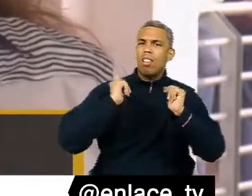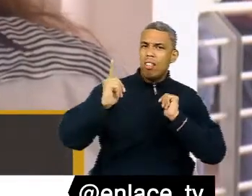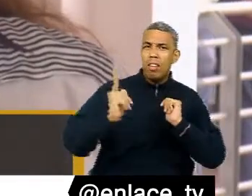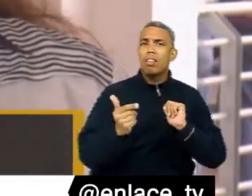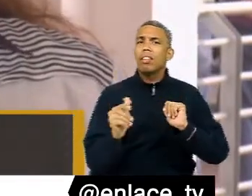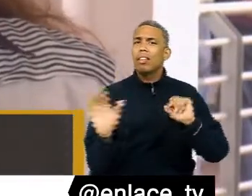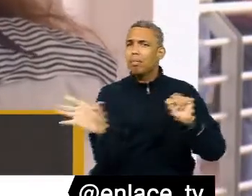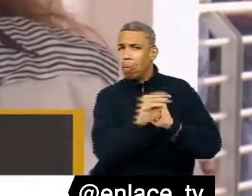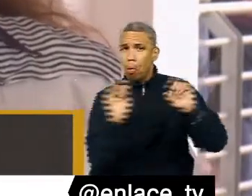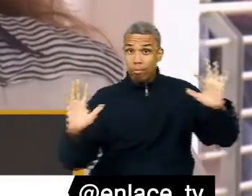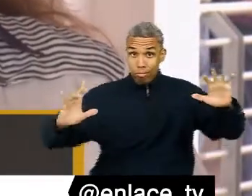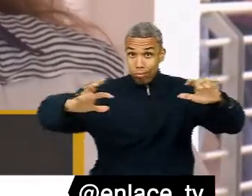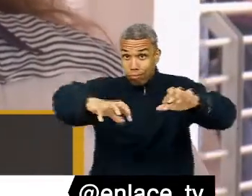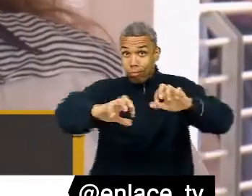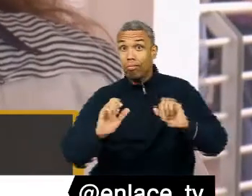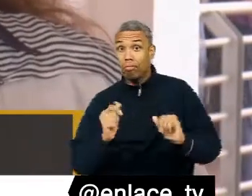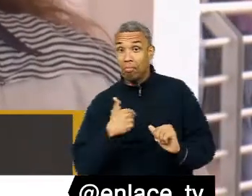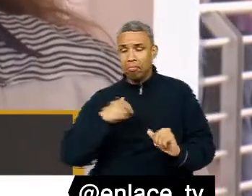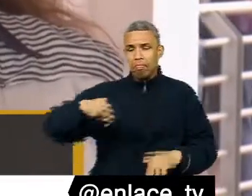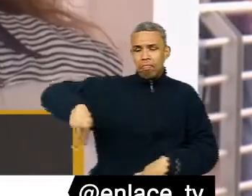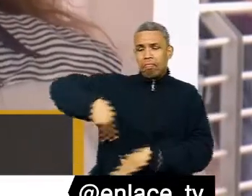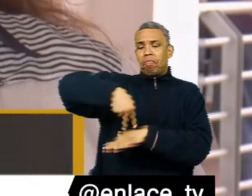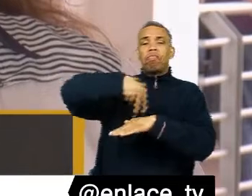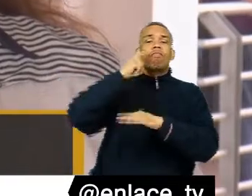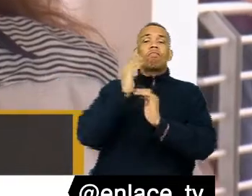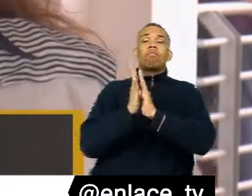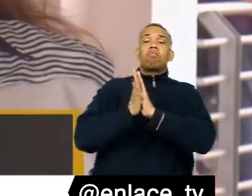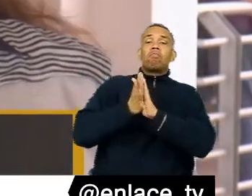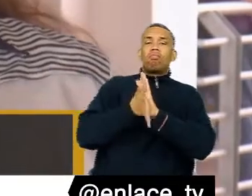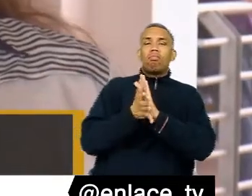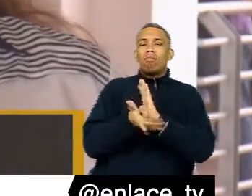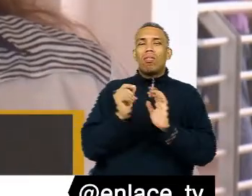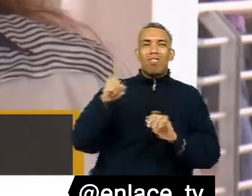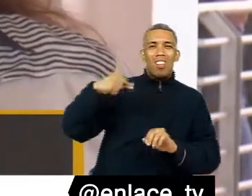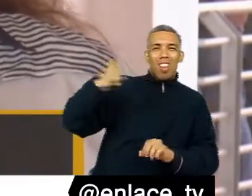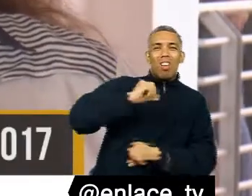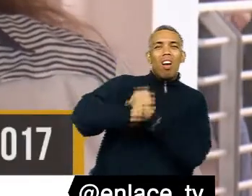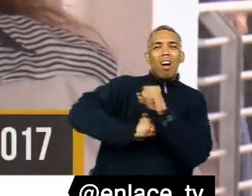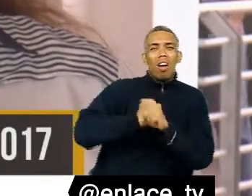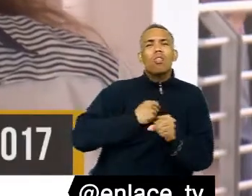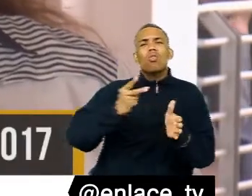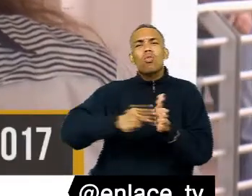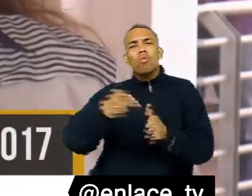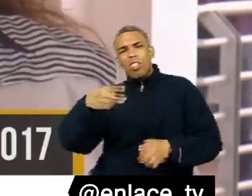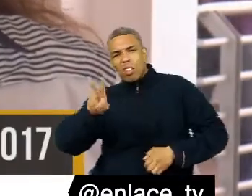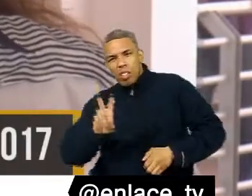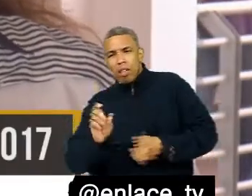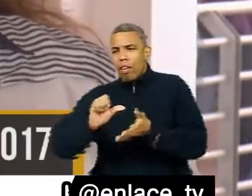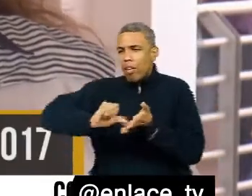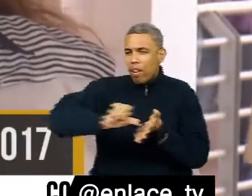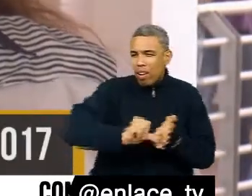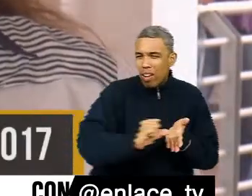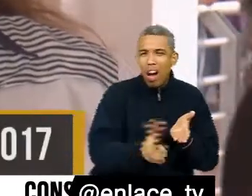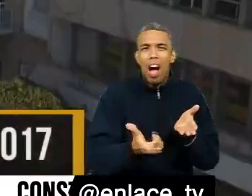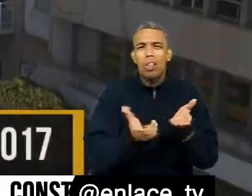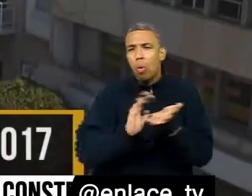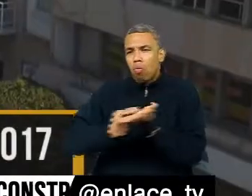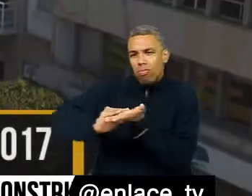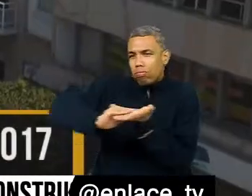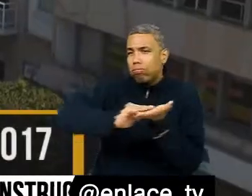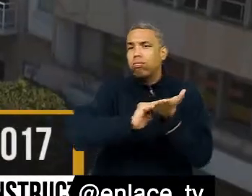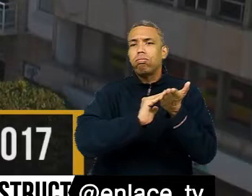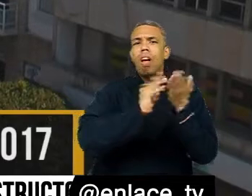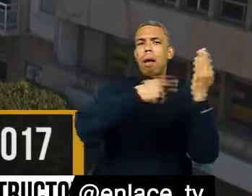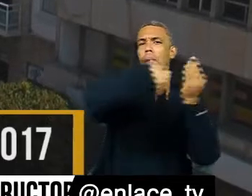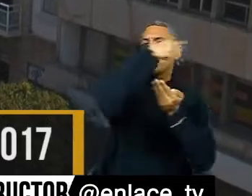plasma qué? En él se plasma cómo prevé el municipio en las condiciones, situación financiera